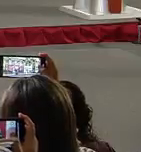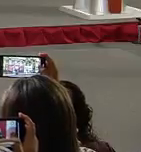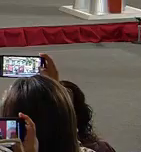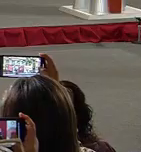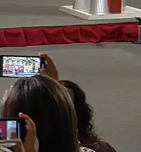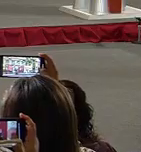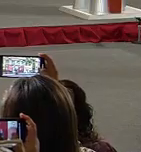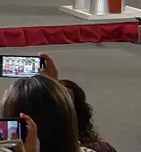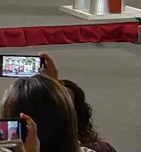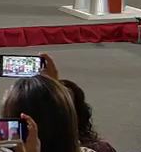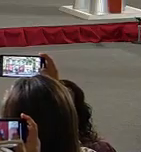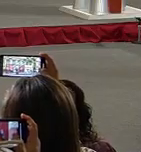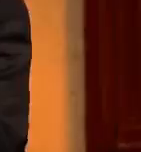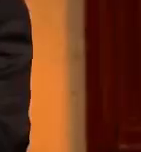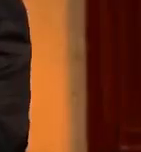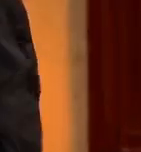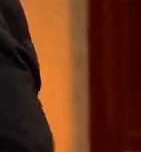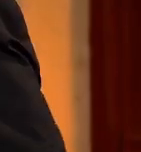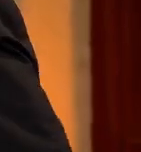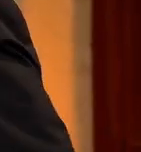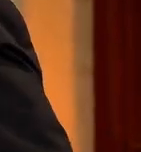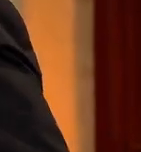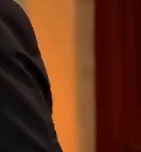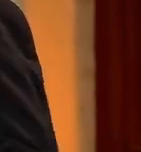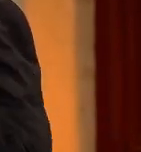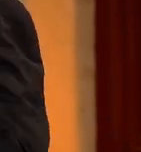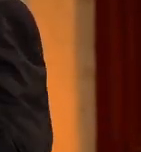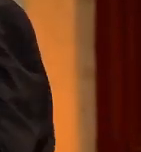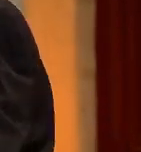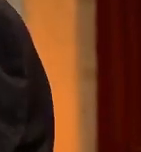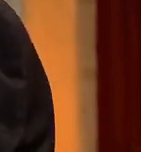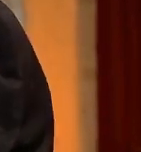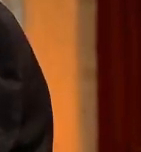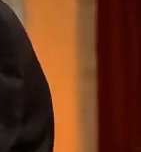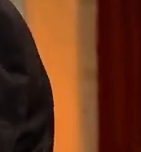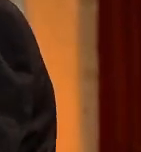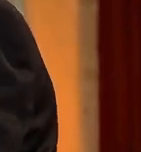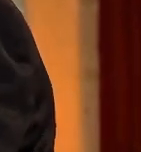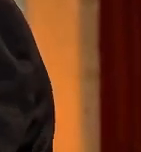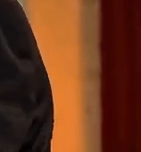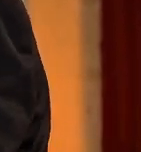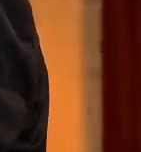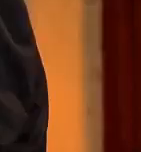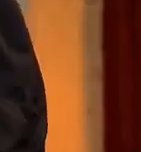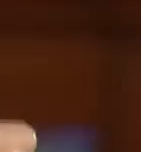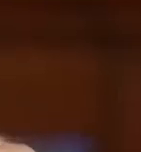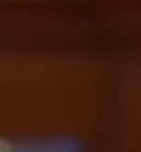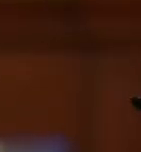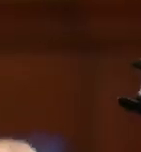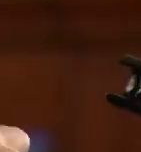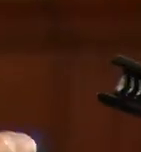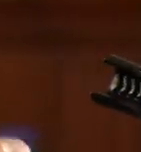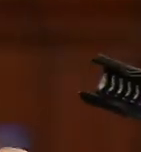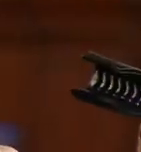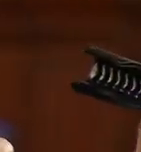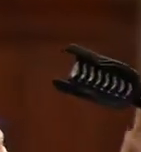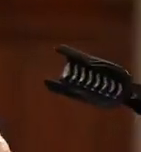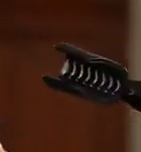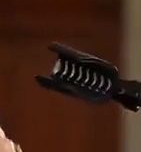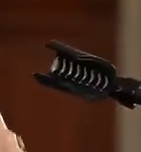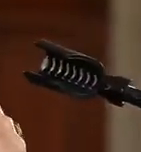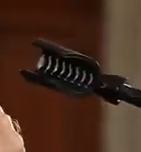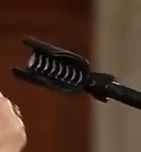leyes, ni alquimistas. Y no lo van a impedir los que liberales, ni